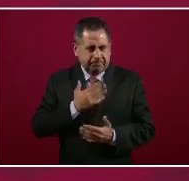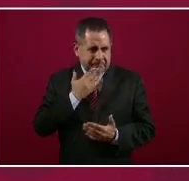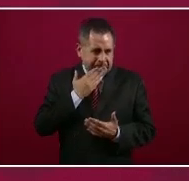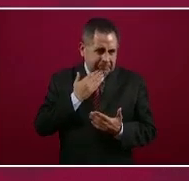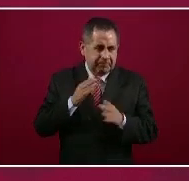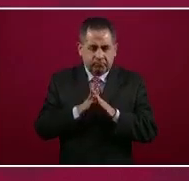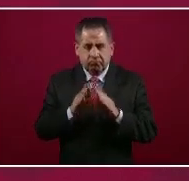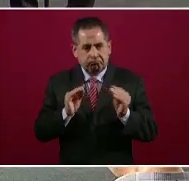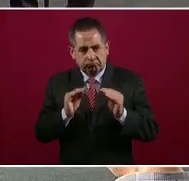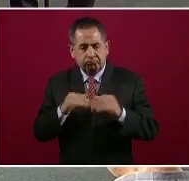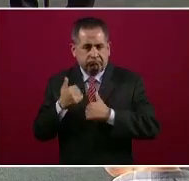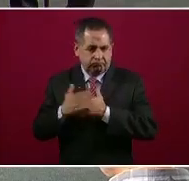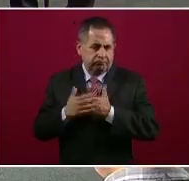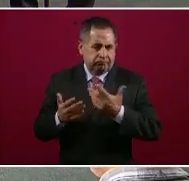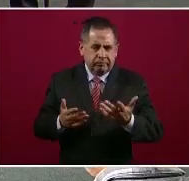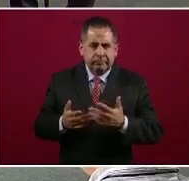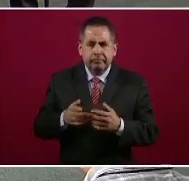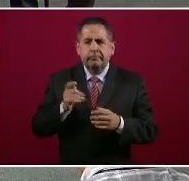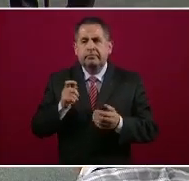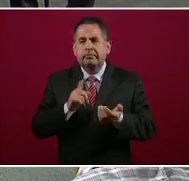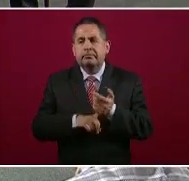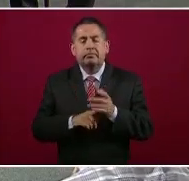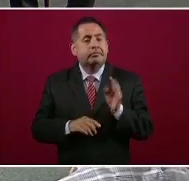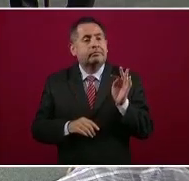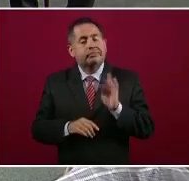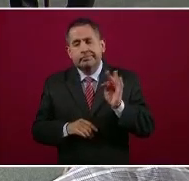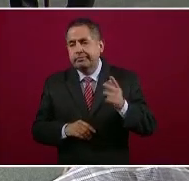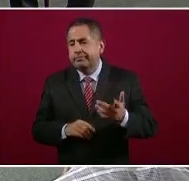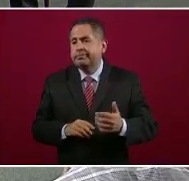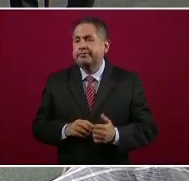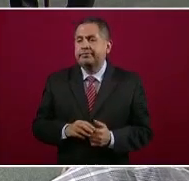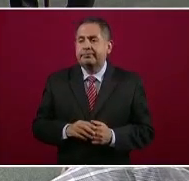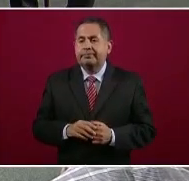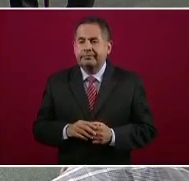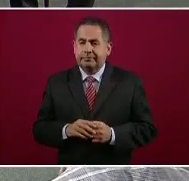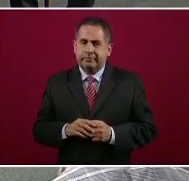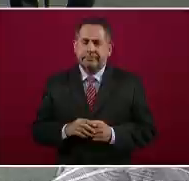discusiones un debate en el caso de que se trate